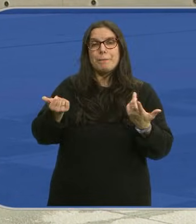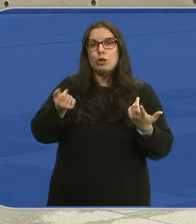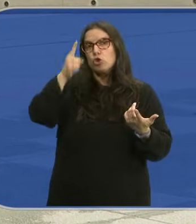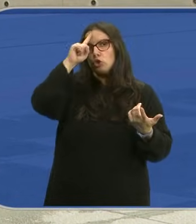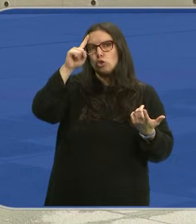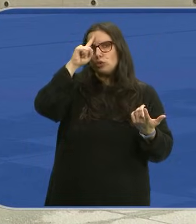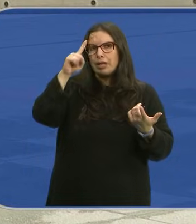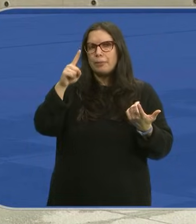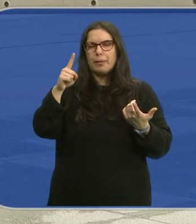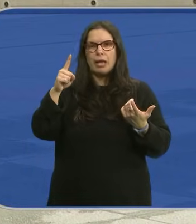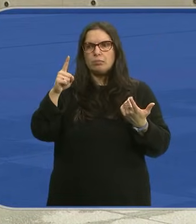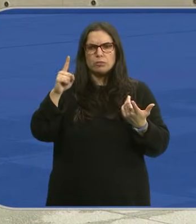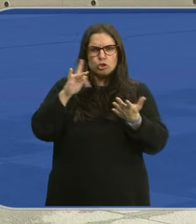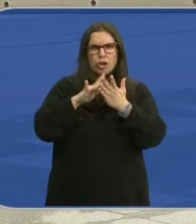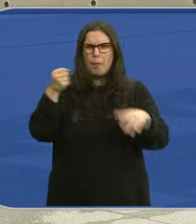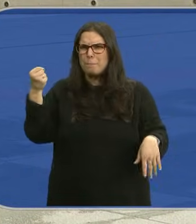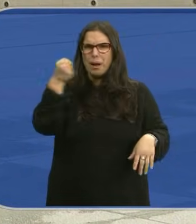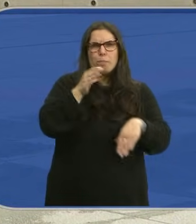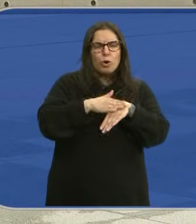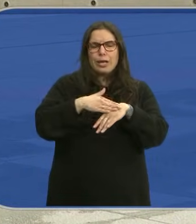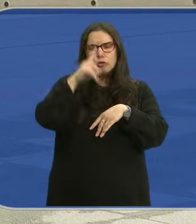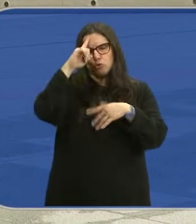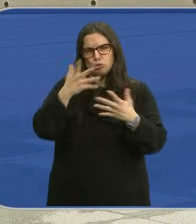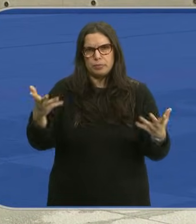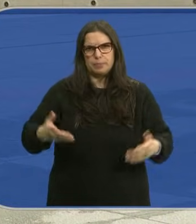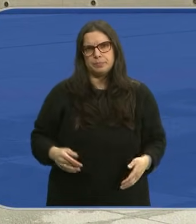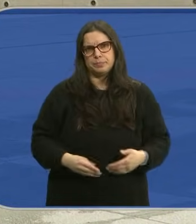sabido decirle qué es lo que le llevó a golpear a Sergio.